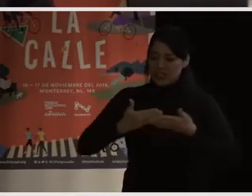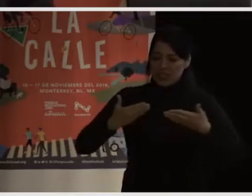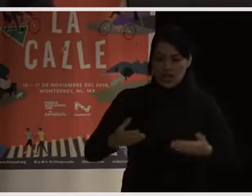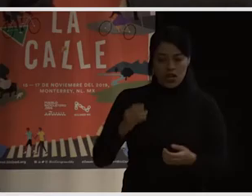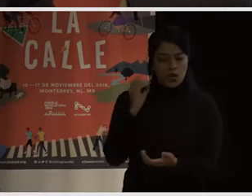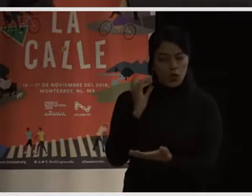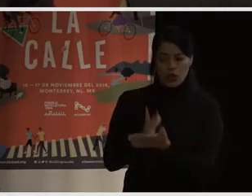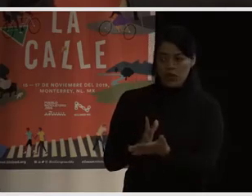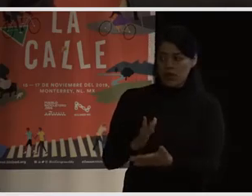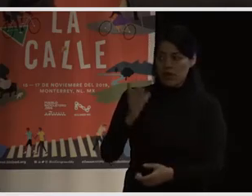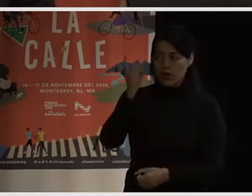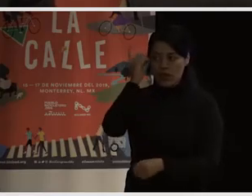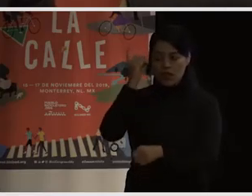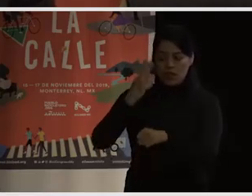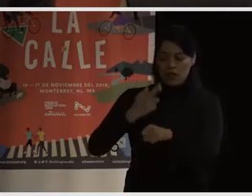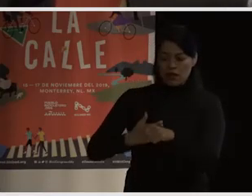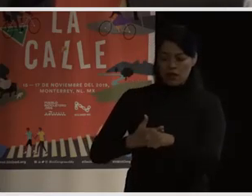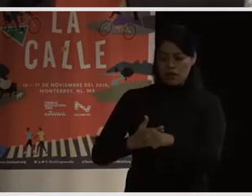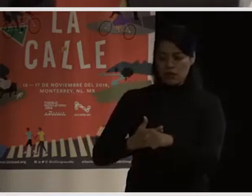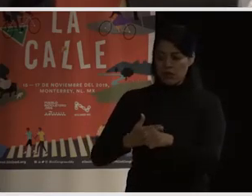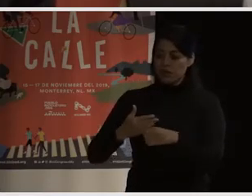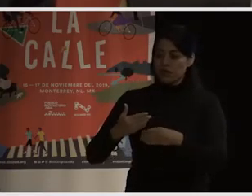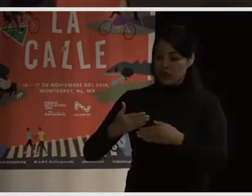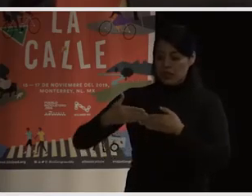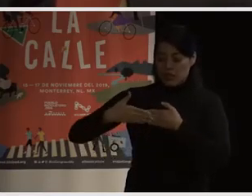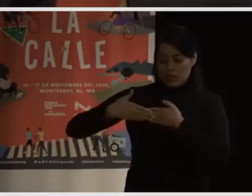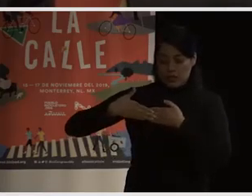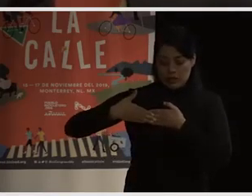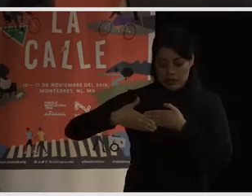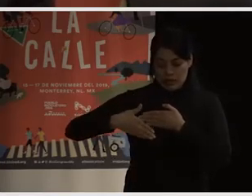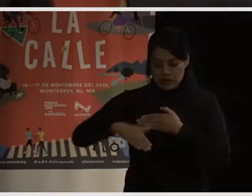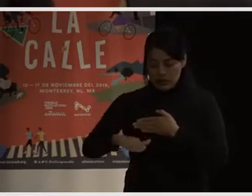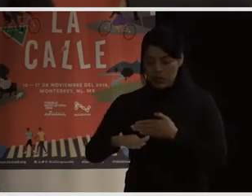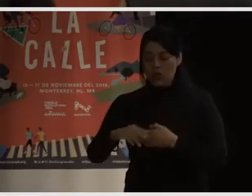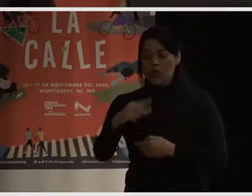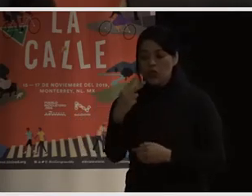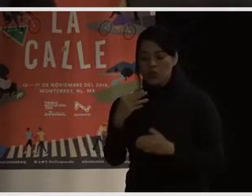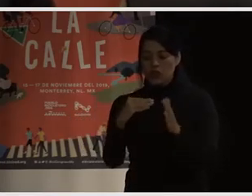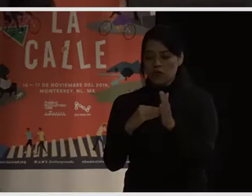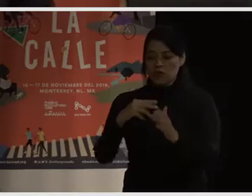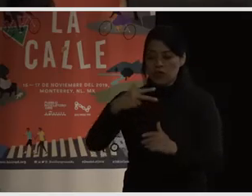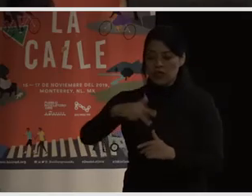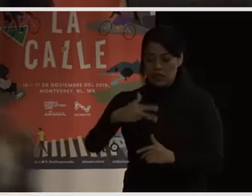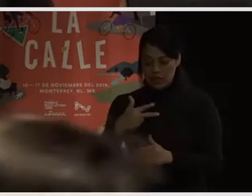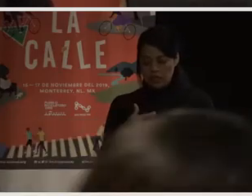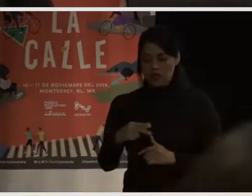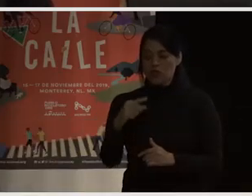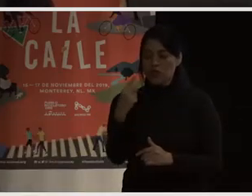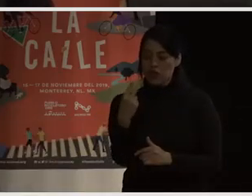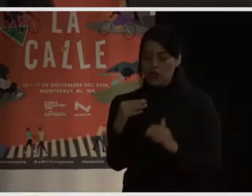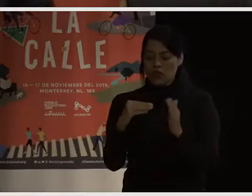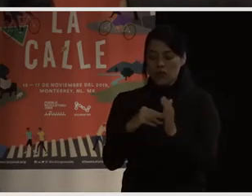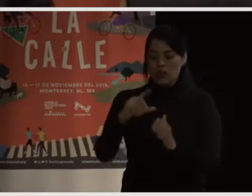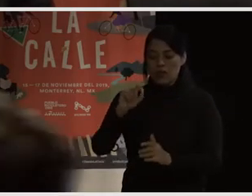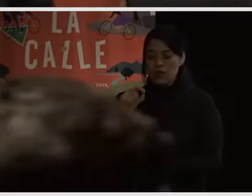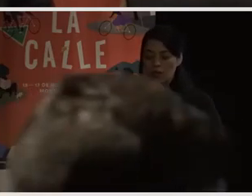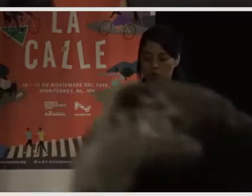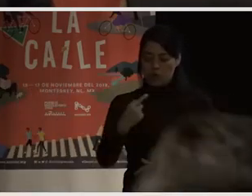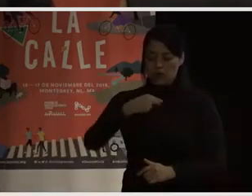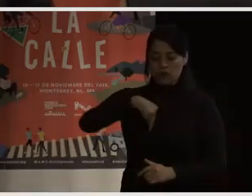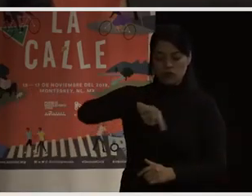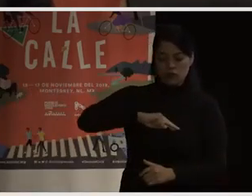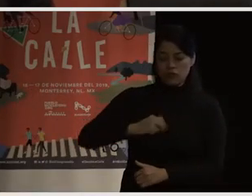es una dirección entonces hasta esta administración 2018 2021 es que nos toca encabezar